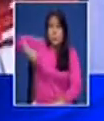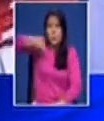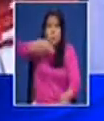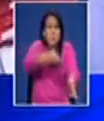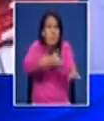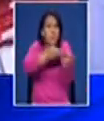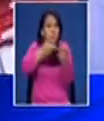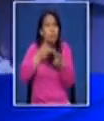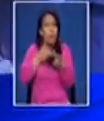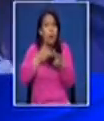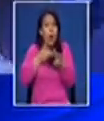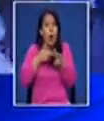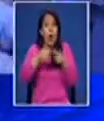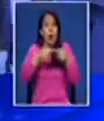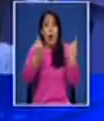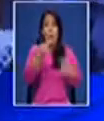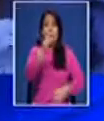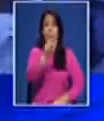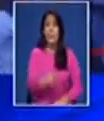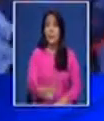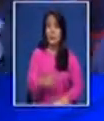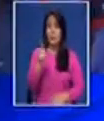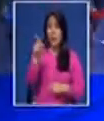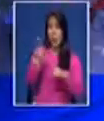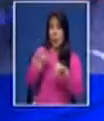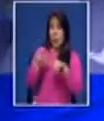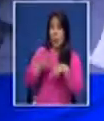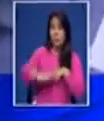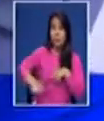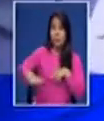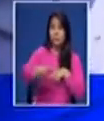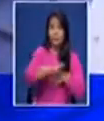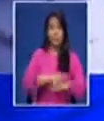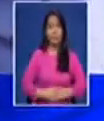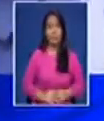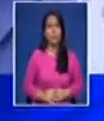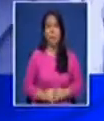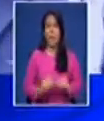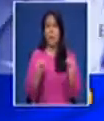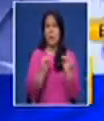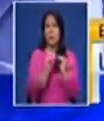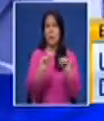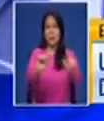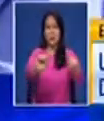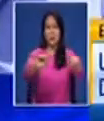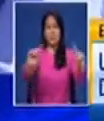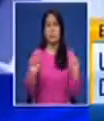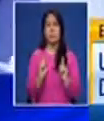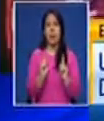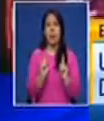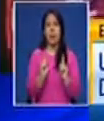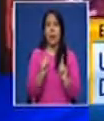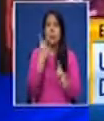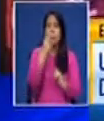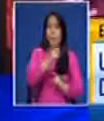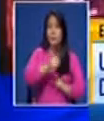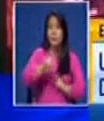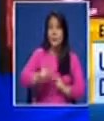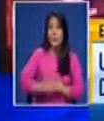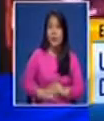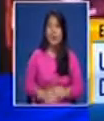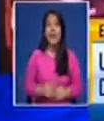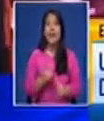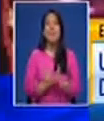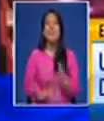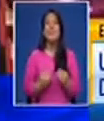ametralladora y apunta a uno de los hombres en el sitio. Simultáneamente, un tercer sujeto amenaza a otras dos personas que